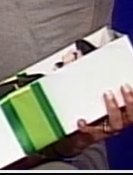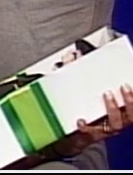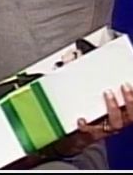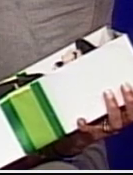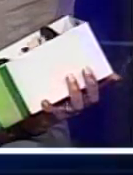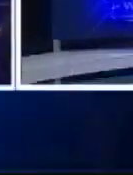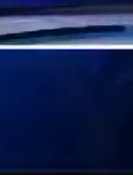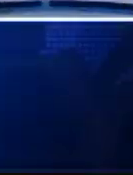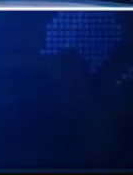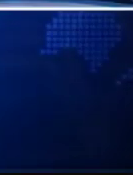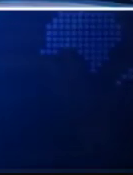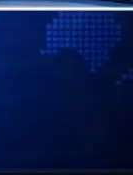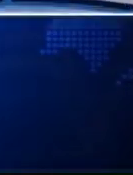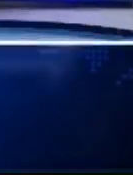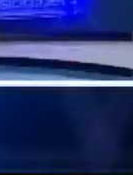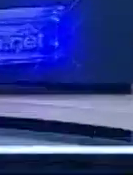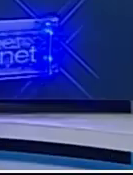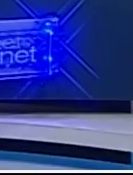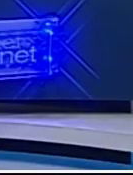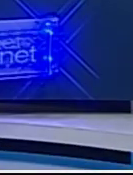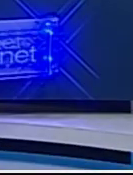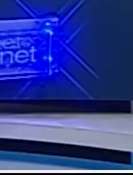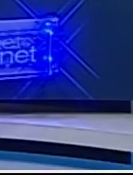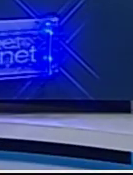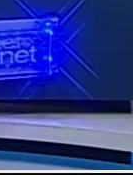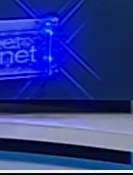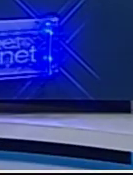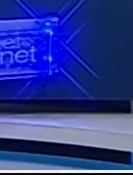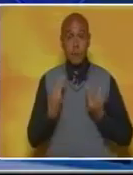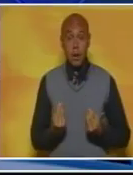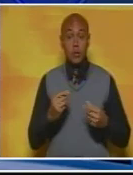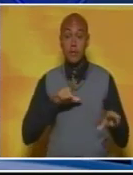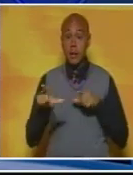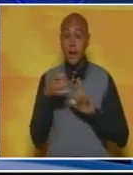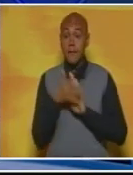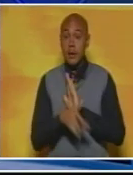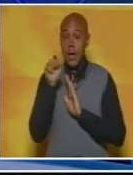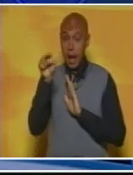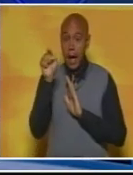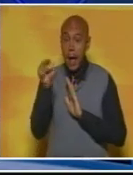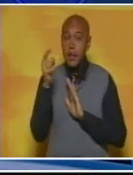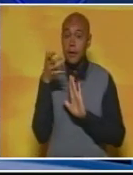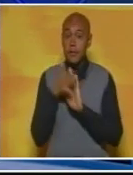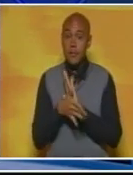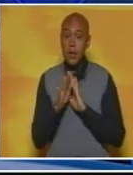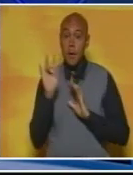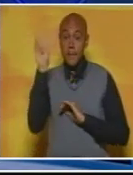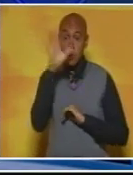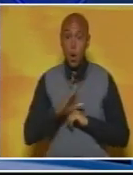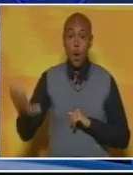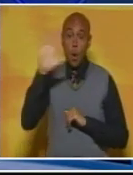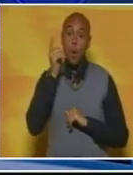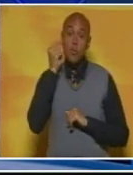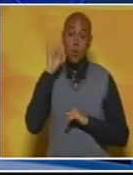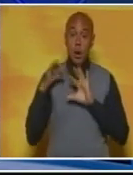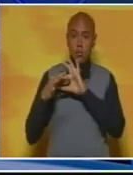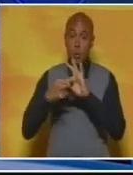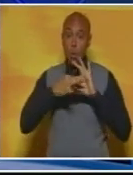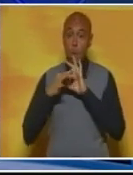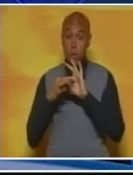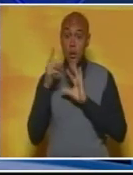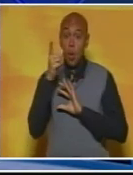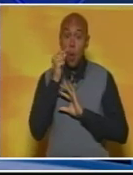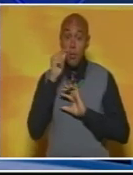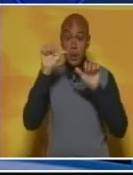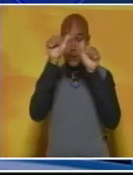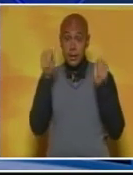oportunidad. Muchísimas gracias, Milagros, y definitivamente es una causa que une a todos los venezolanos. José Gregorio Hernández, el santo